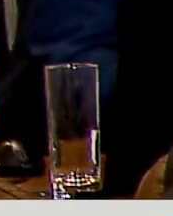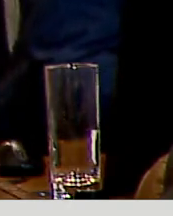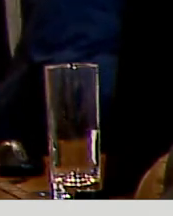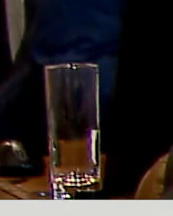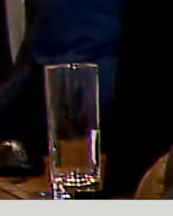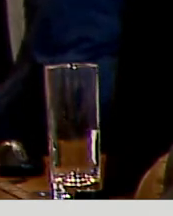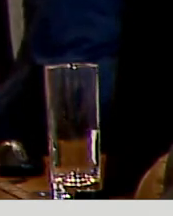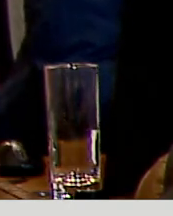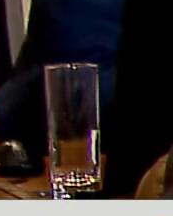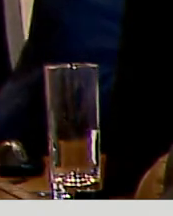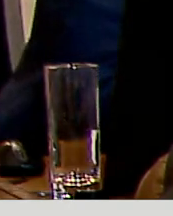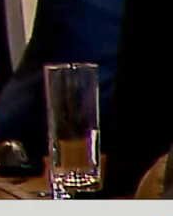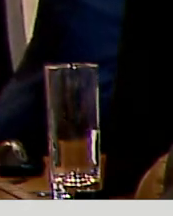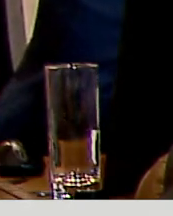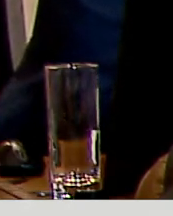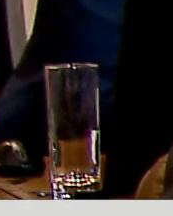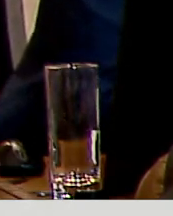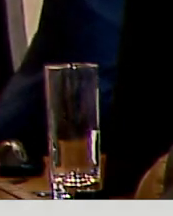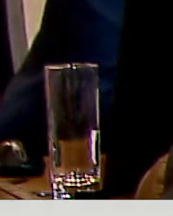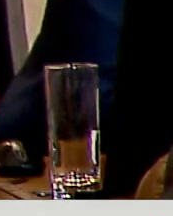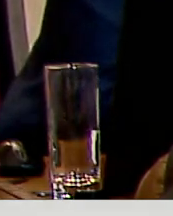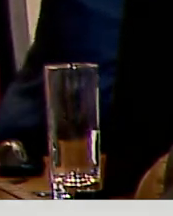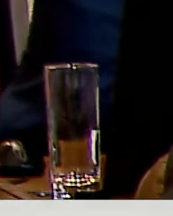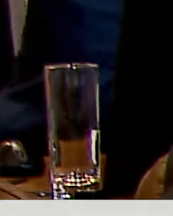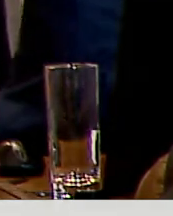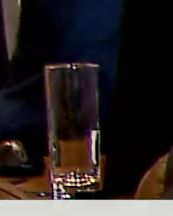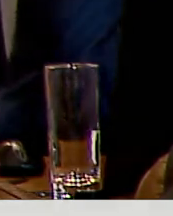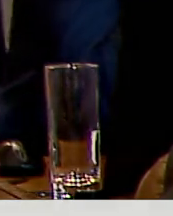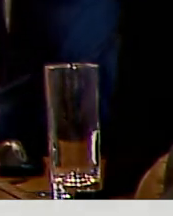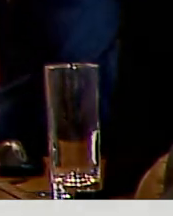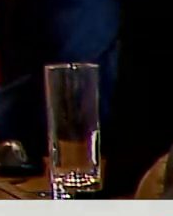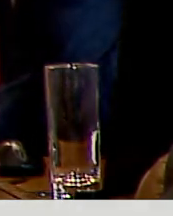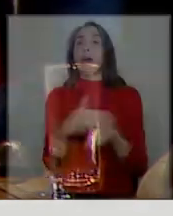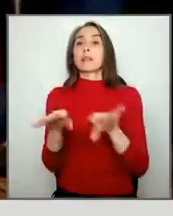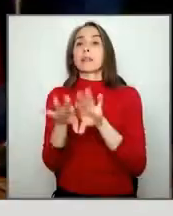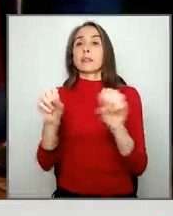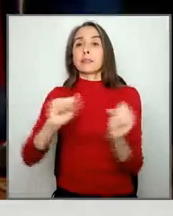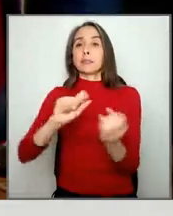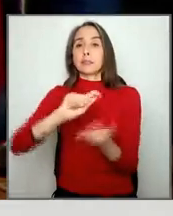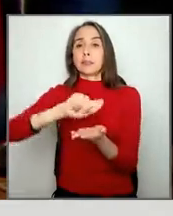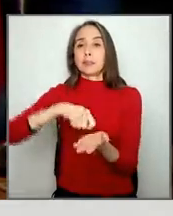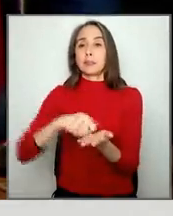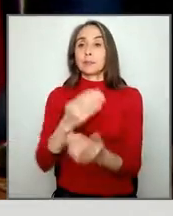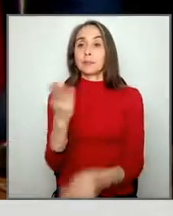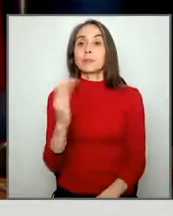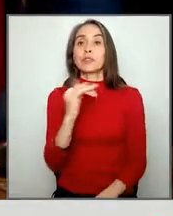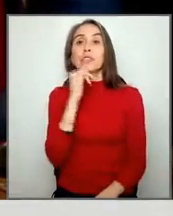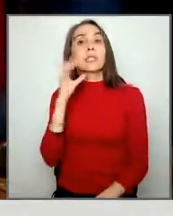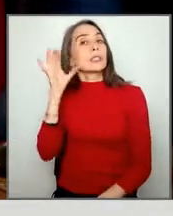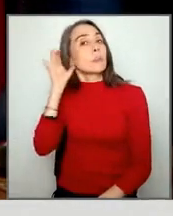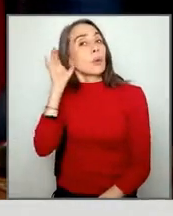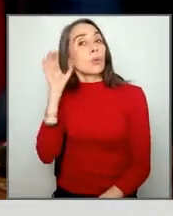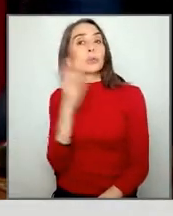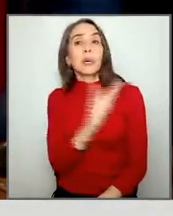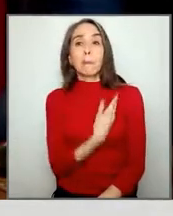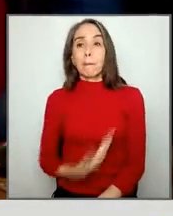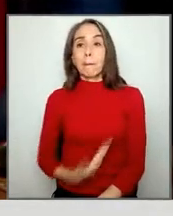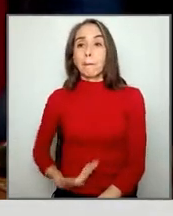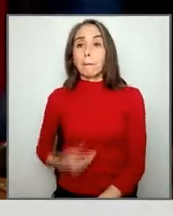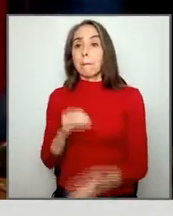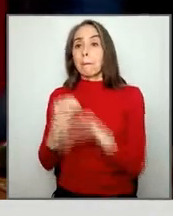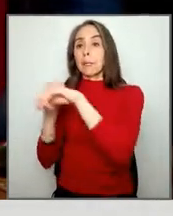amplio hubo un acuerdo que firmó ucea no sé si me está escuchando presidente no no me está